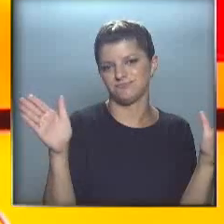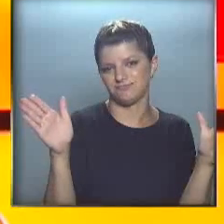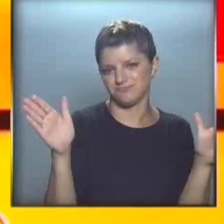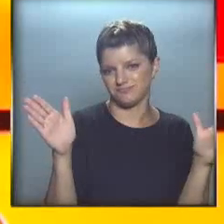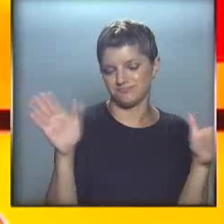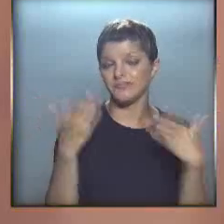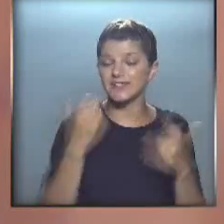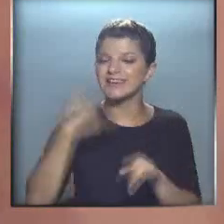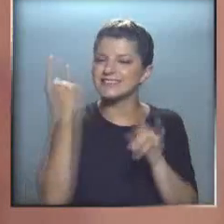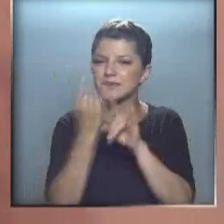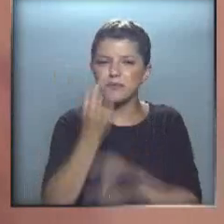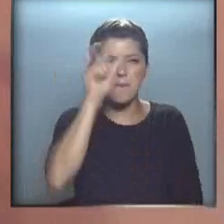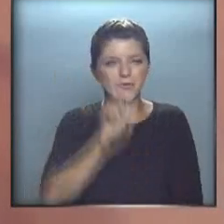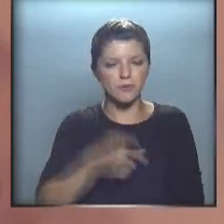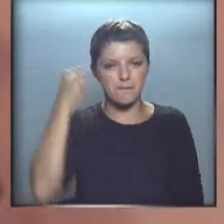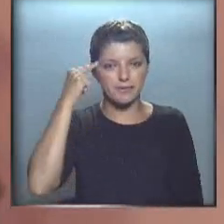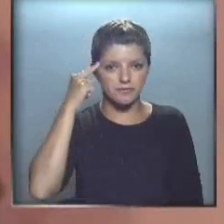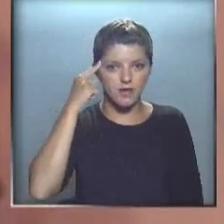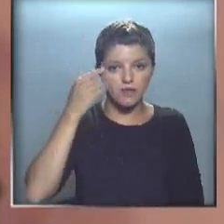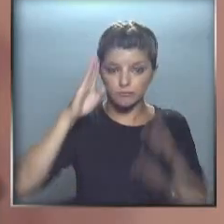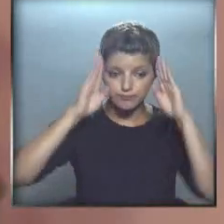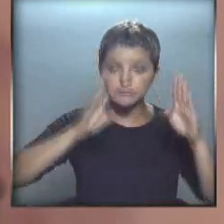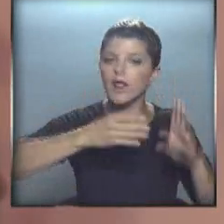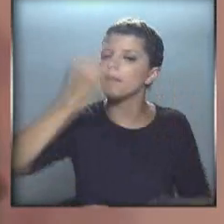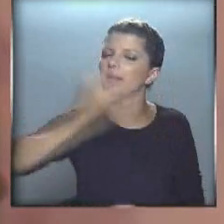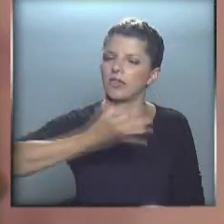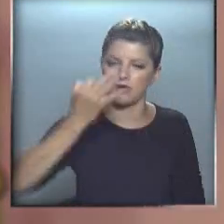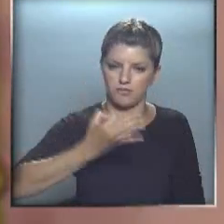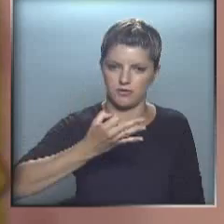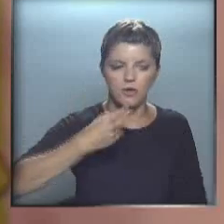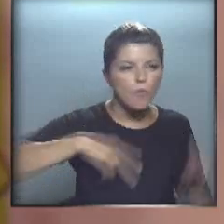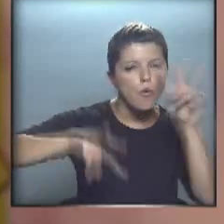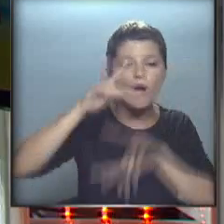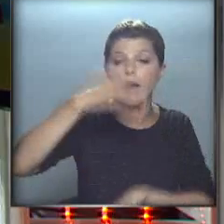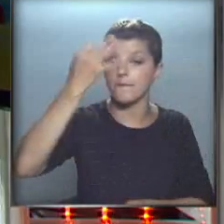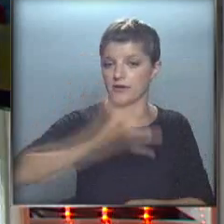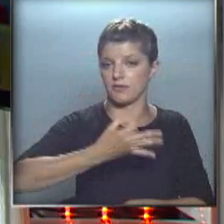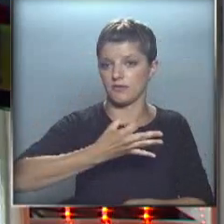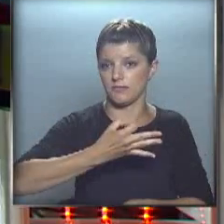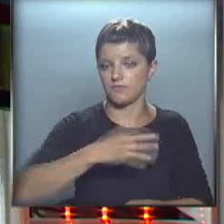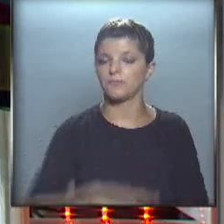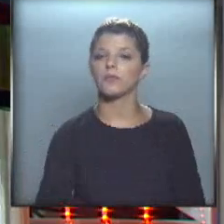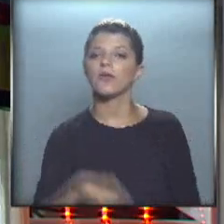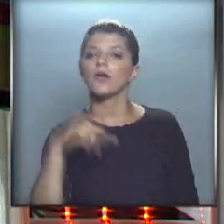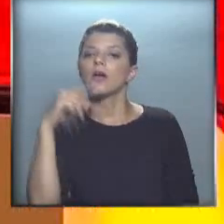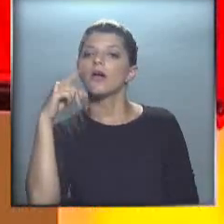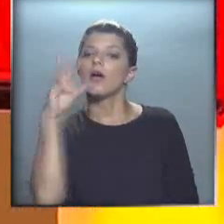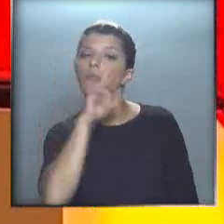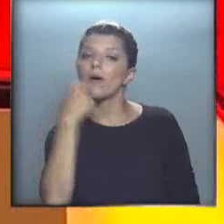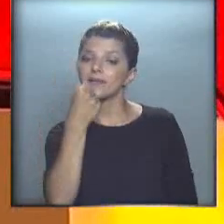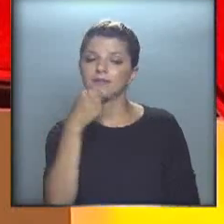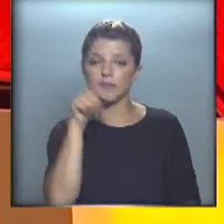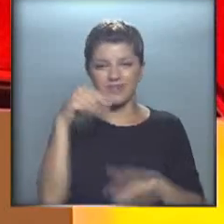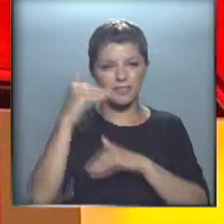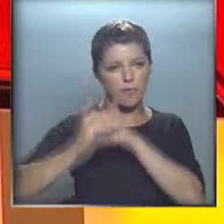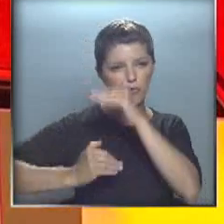Entonces, siempre uno tiene que ir a través de la verdad y buscar la verdad. ¿Y cómo se empieza este proceso de investigación